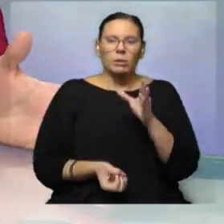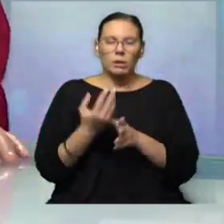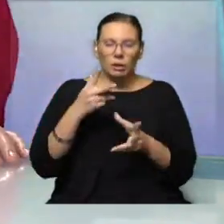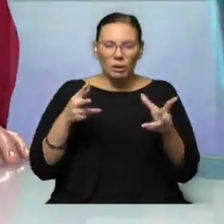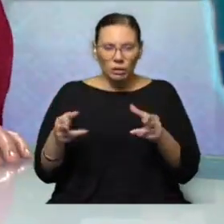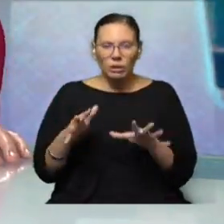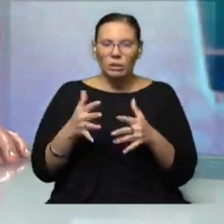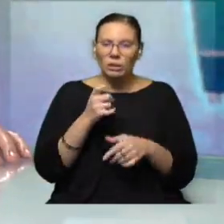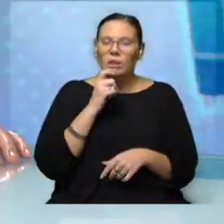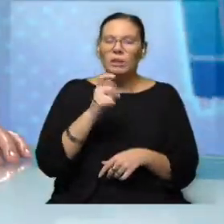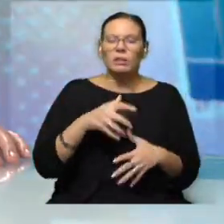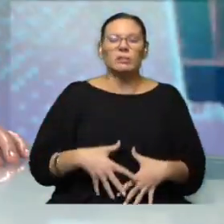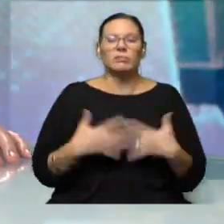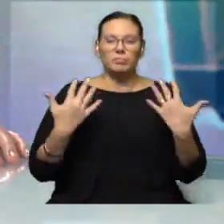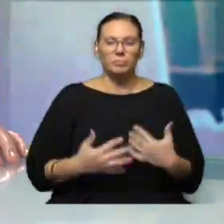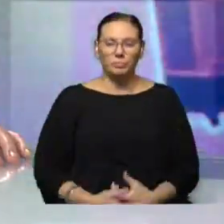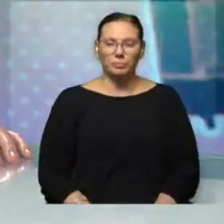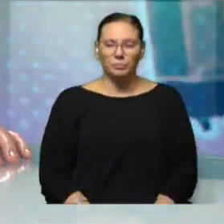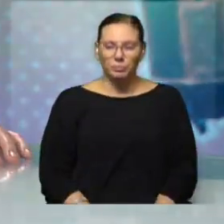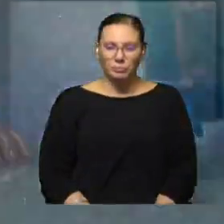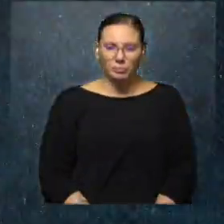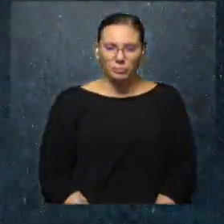de... Sangre de Campeones.